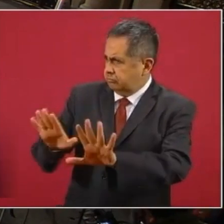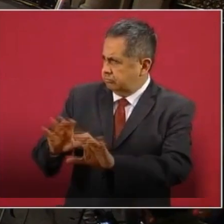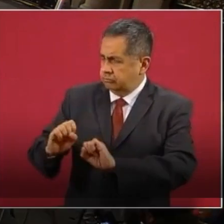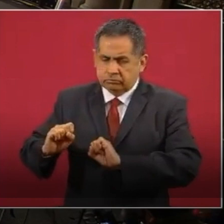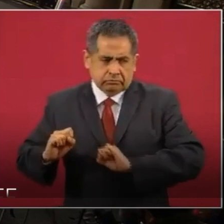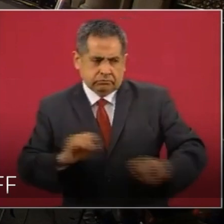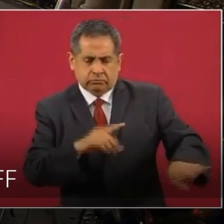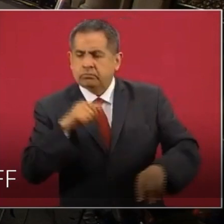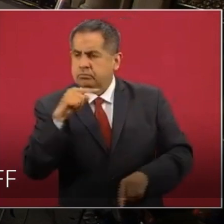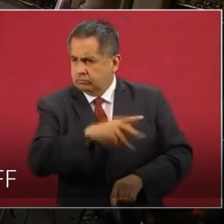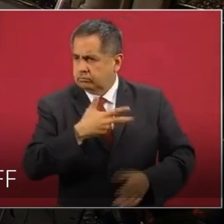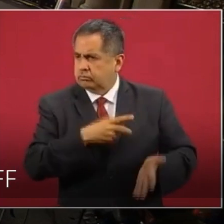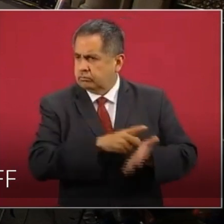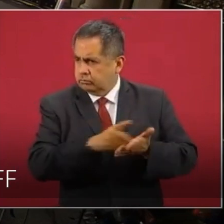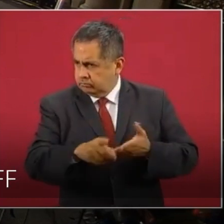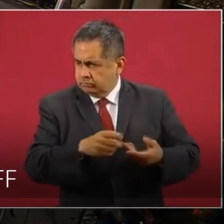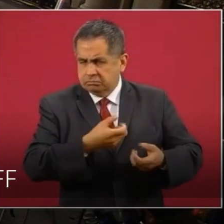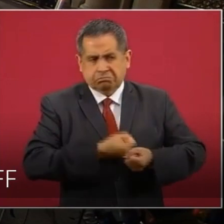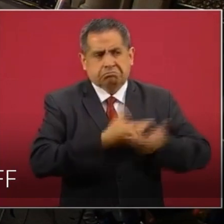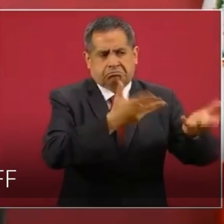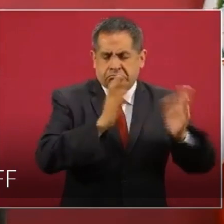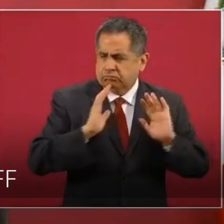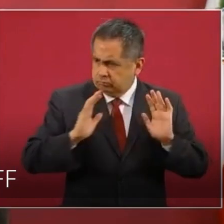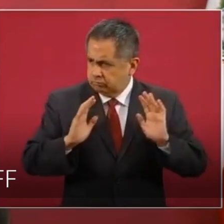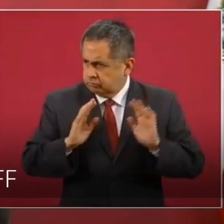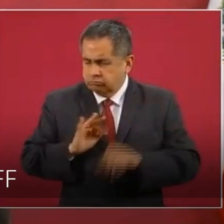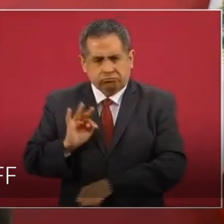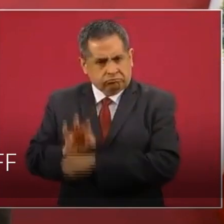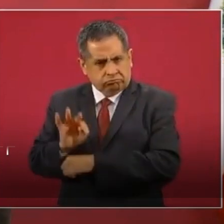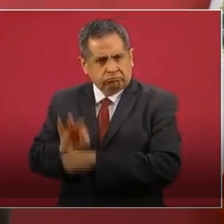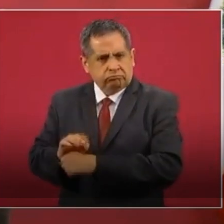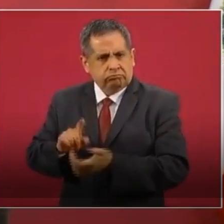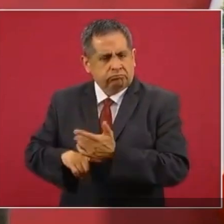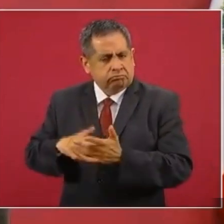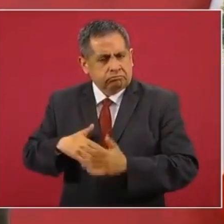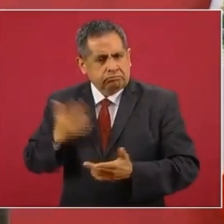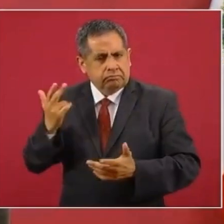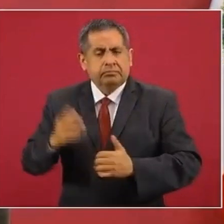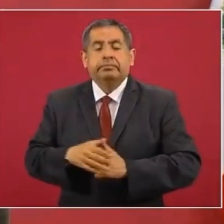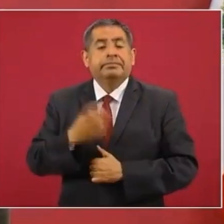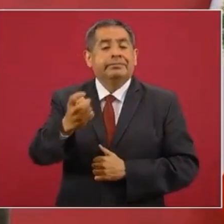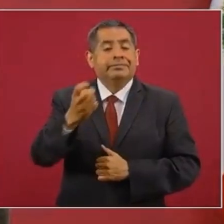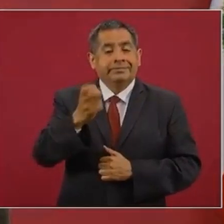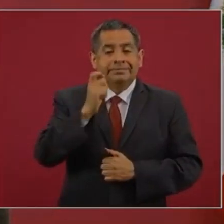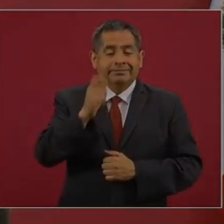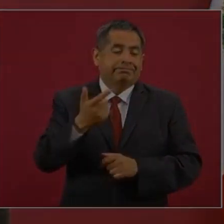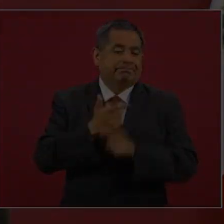tu derecho a decirlo. Esa es la libertad.